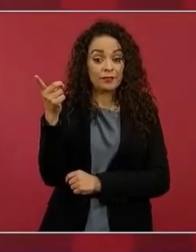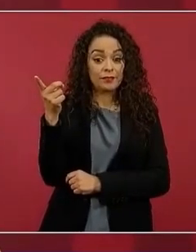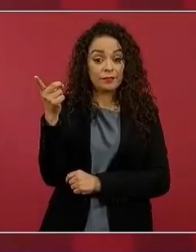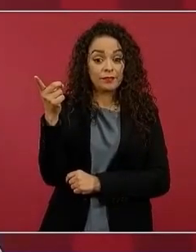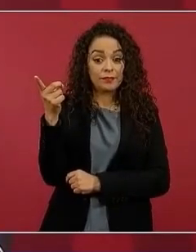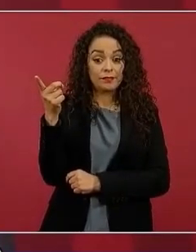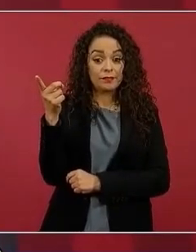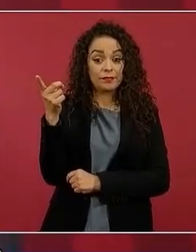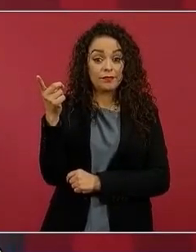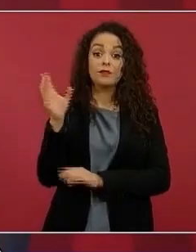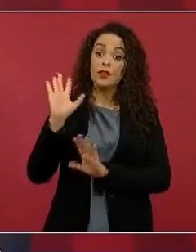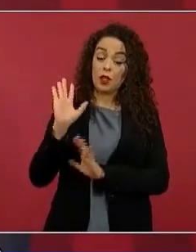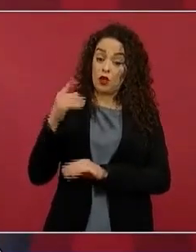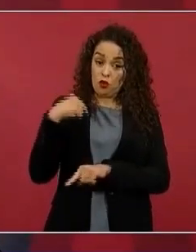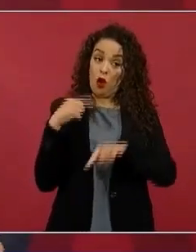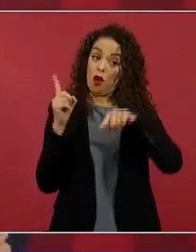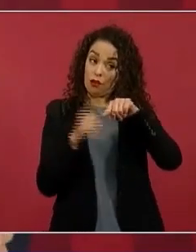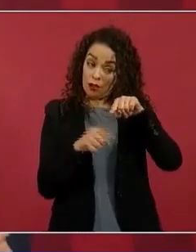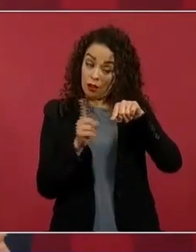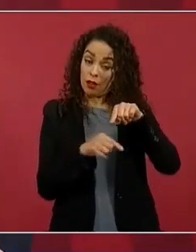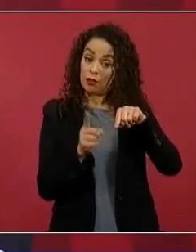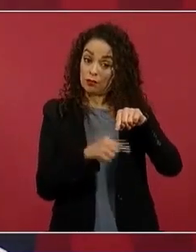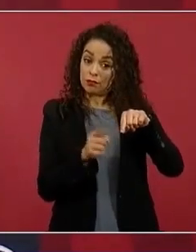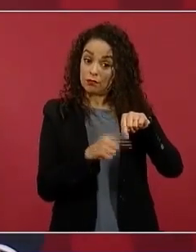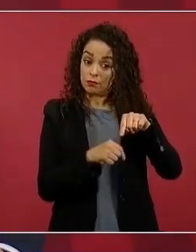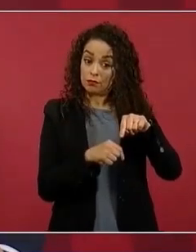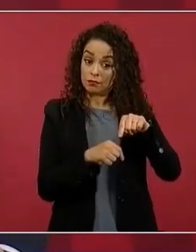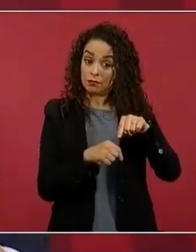y miren que le quitamos